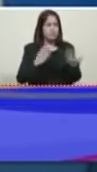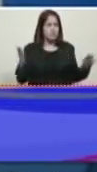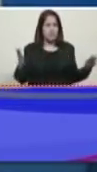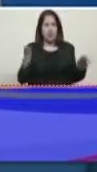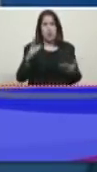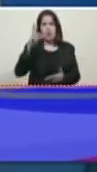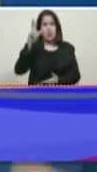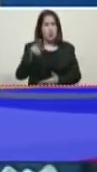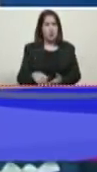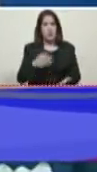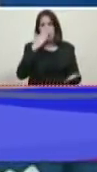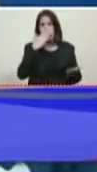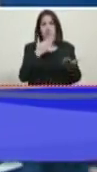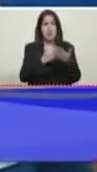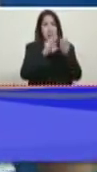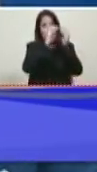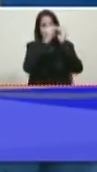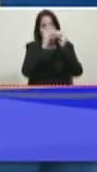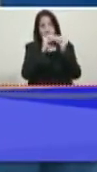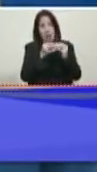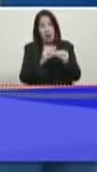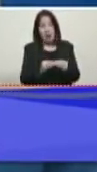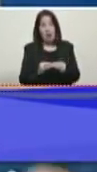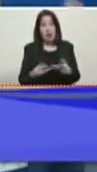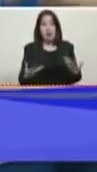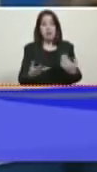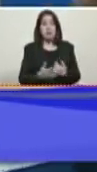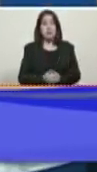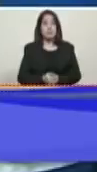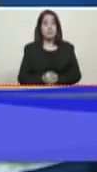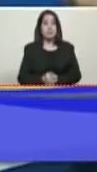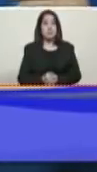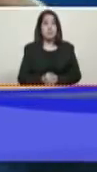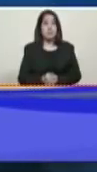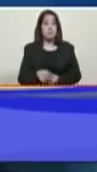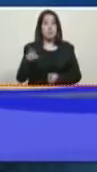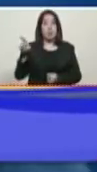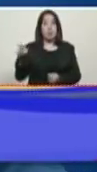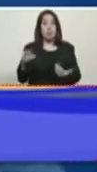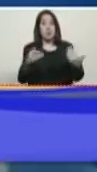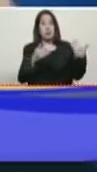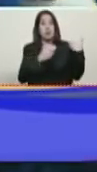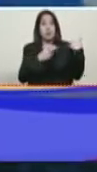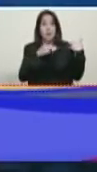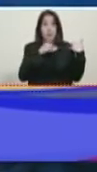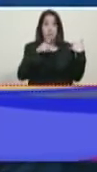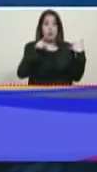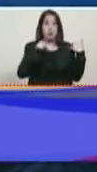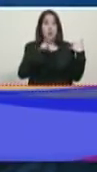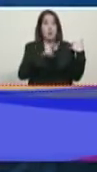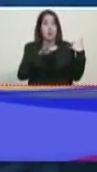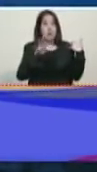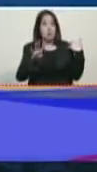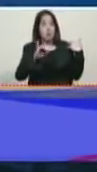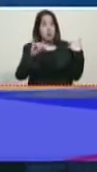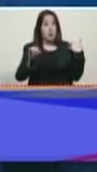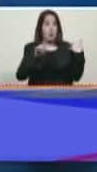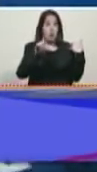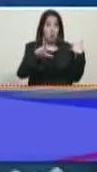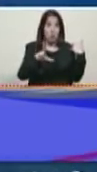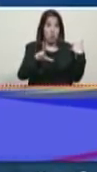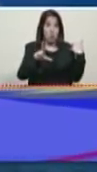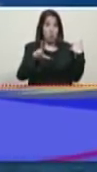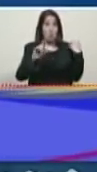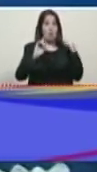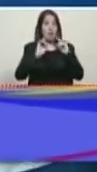al frente de la necesidad que tiene la recuperación de puerto cabello y como usted se lo me lo pregunto el 24 de julio en el